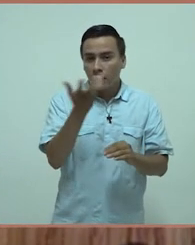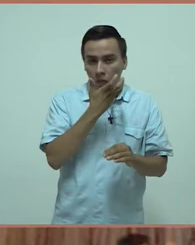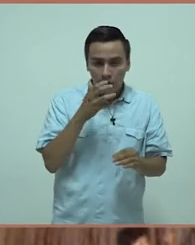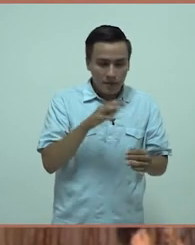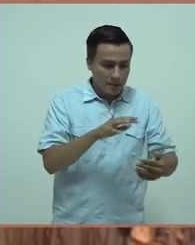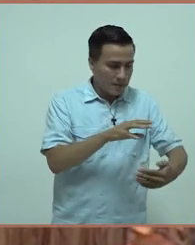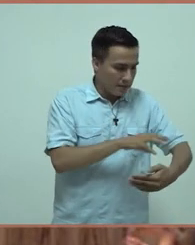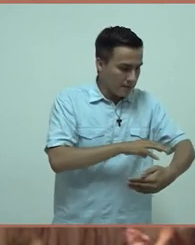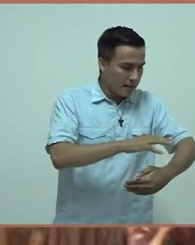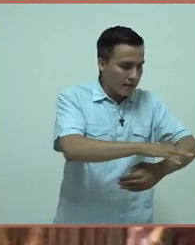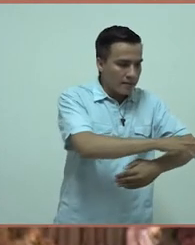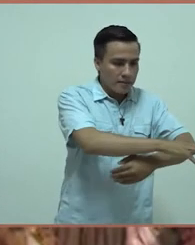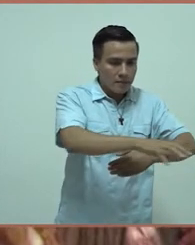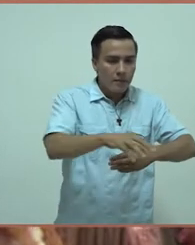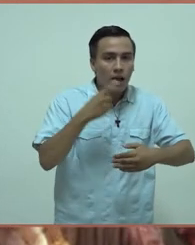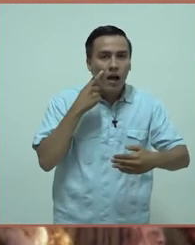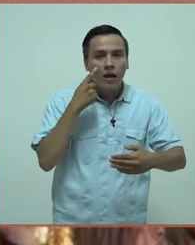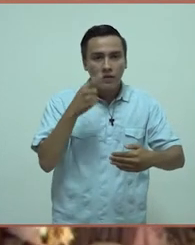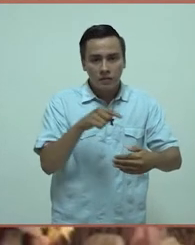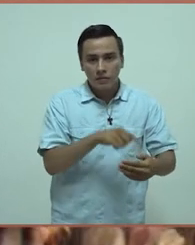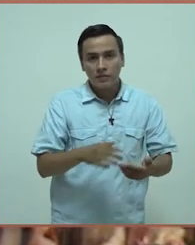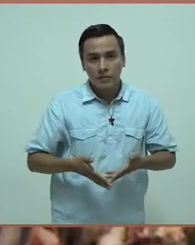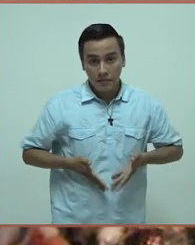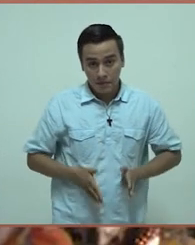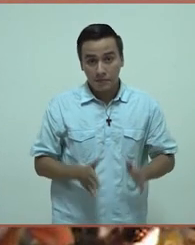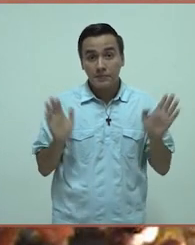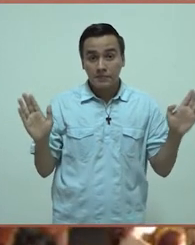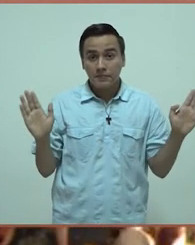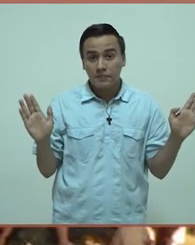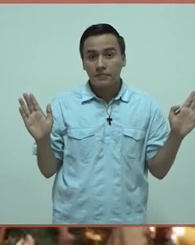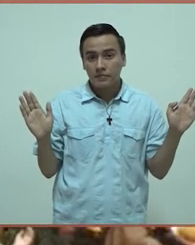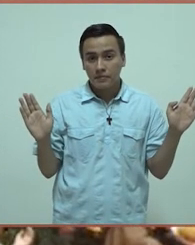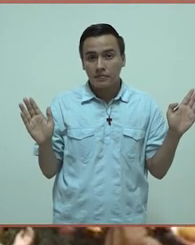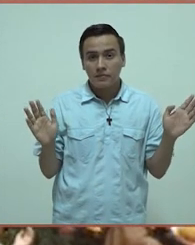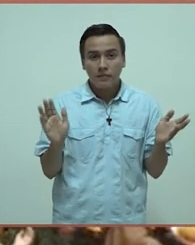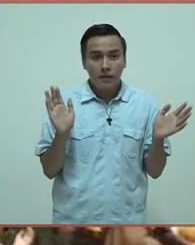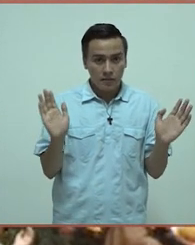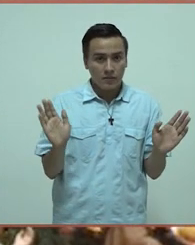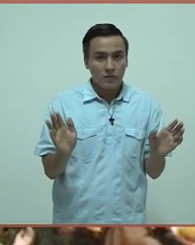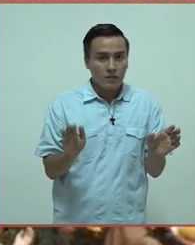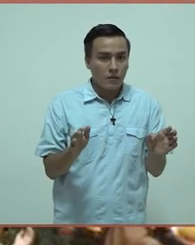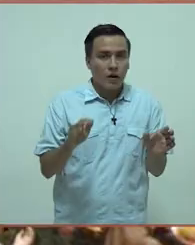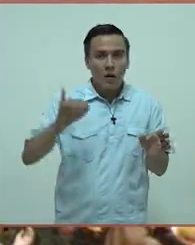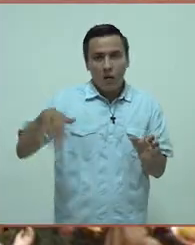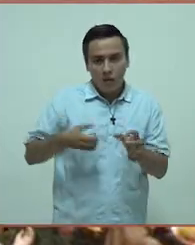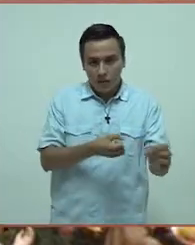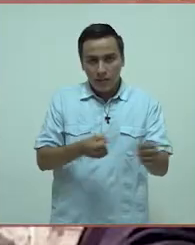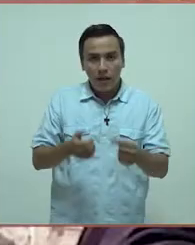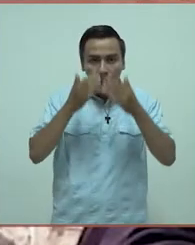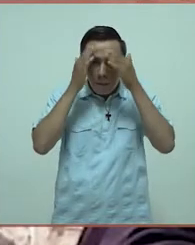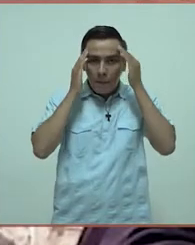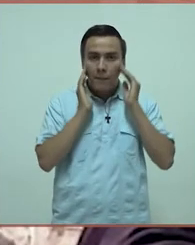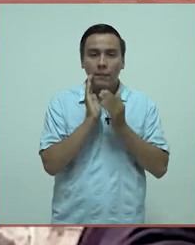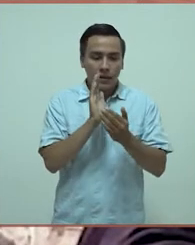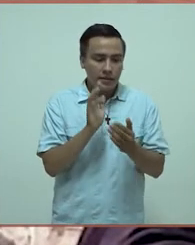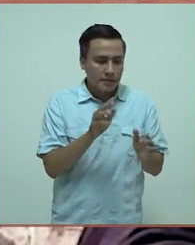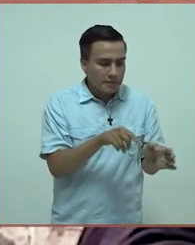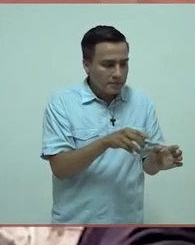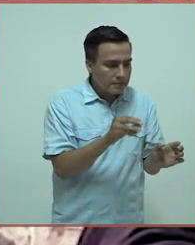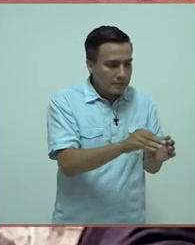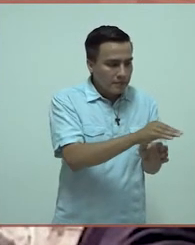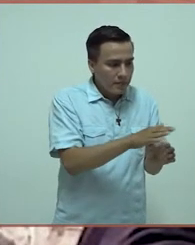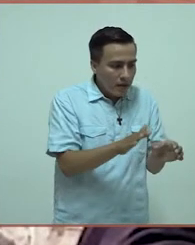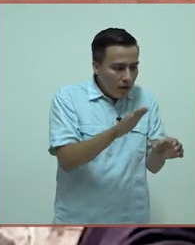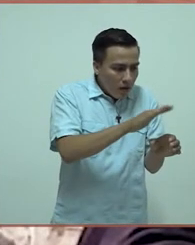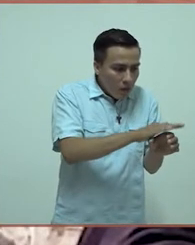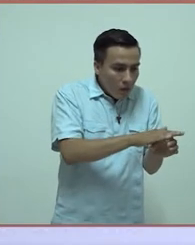ese nacimiento, donde vemos reflejado la figura de Jesús, José y María, pero un